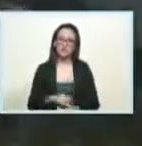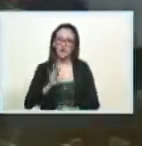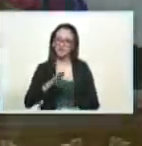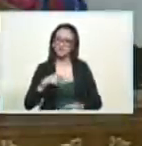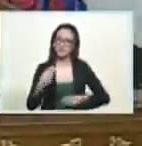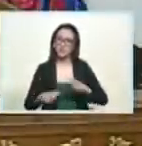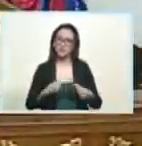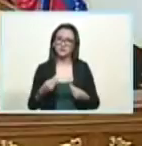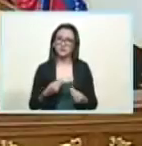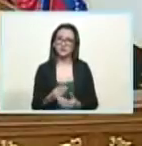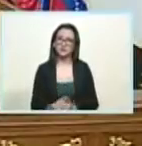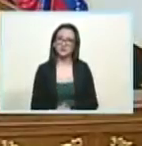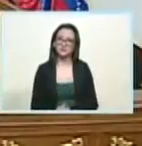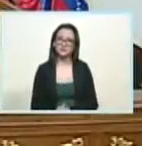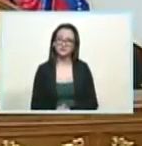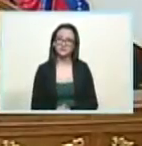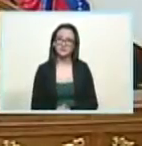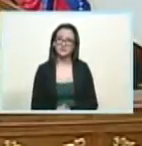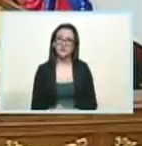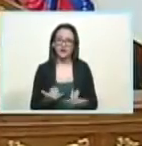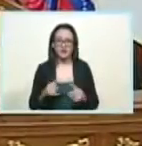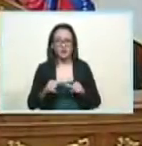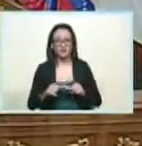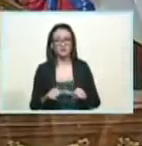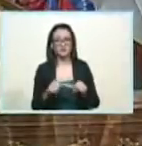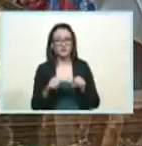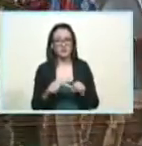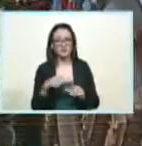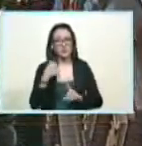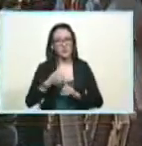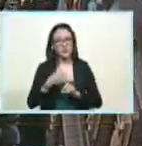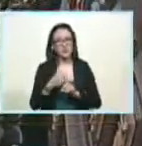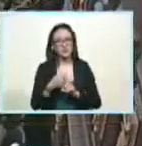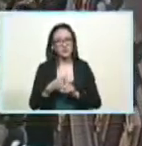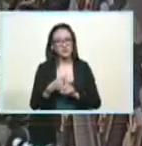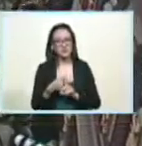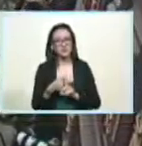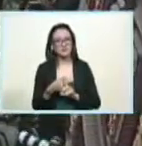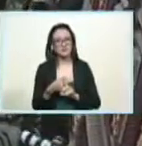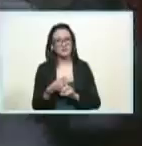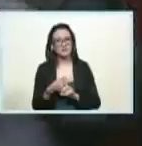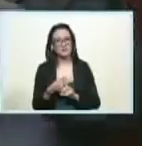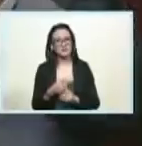haré. Y aquí continuaremos en batalla, en brega, en lucha,